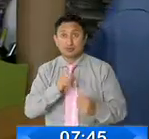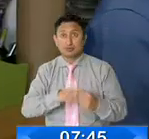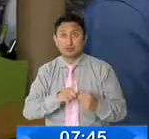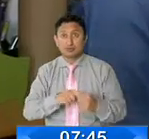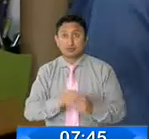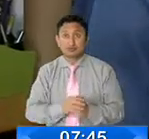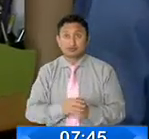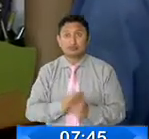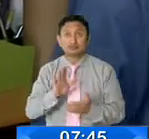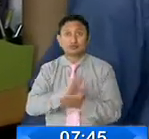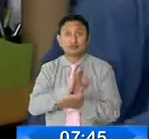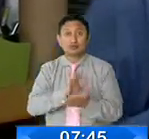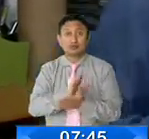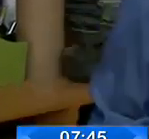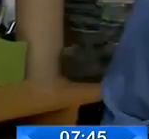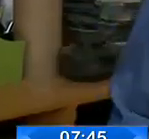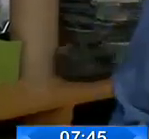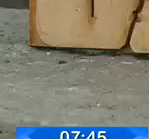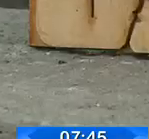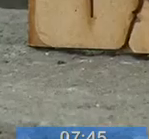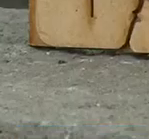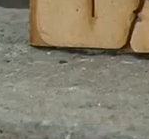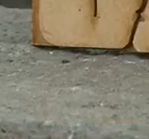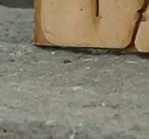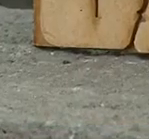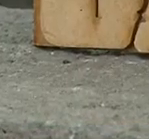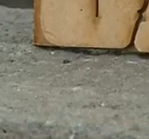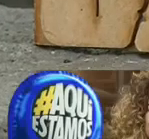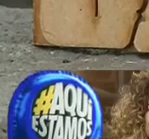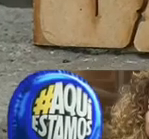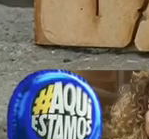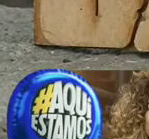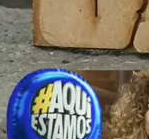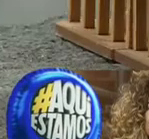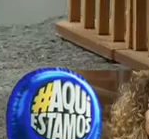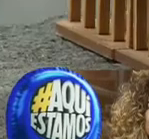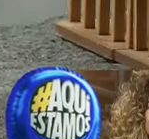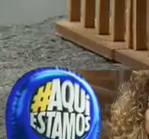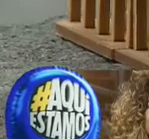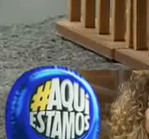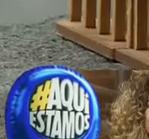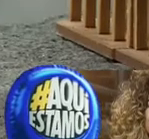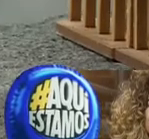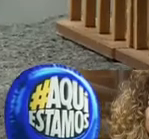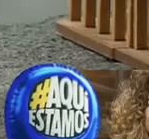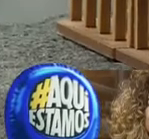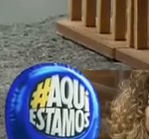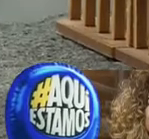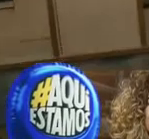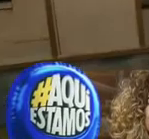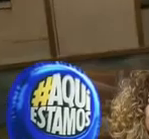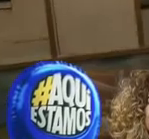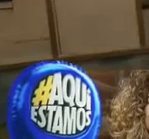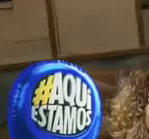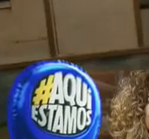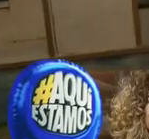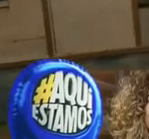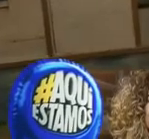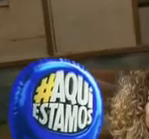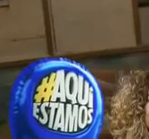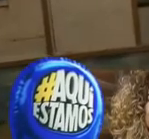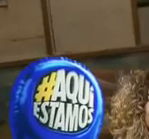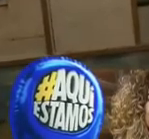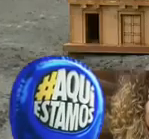el Colegio Militar Eloy Alfaro, el Puente de Piedra de la Recoleta y antiguas casas tradicionales de Guayaquil